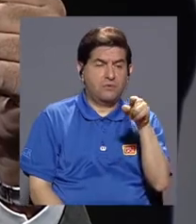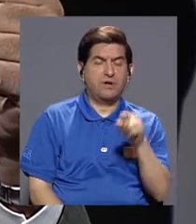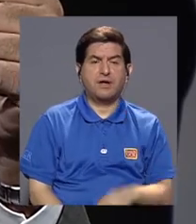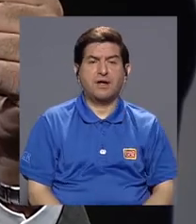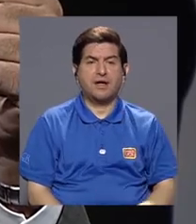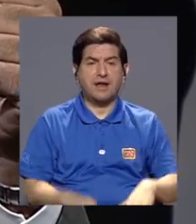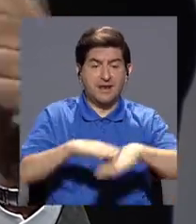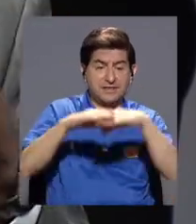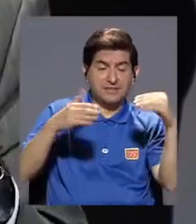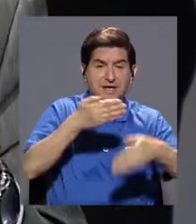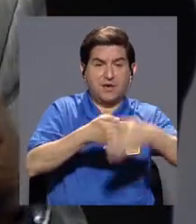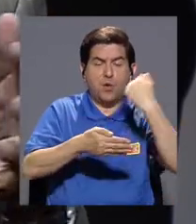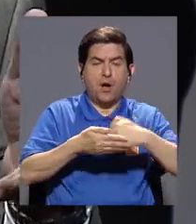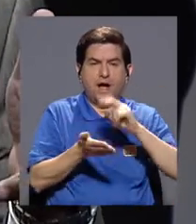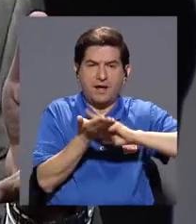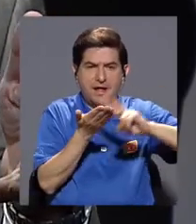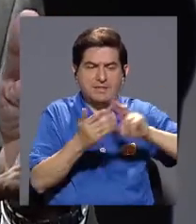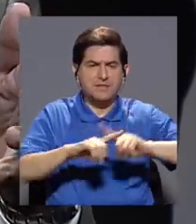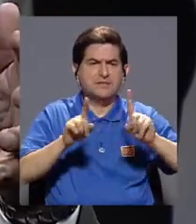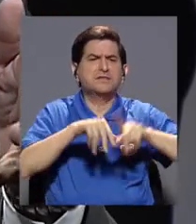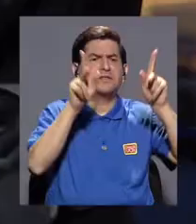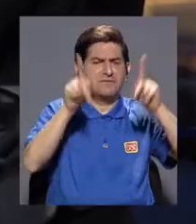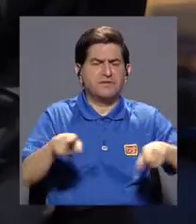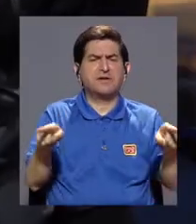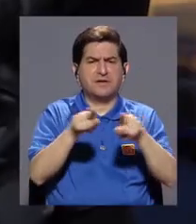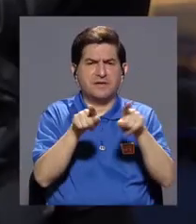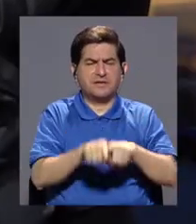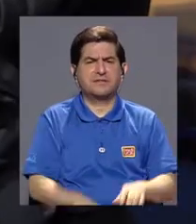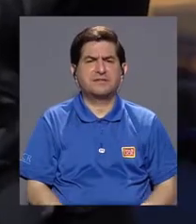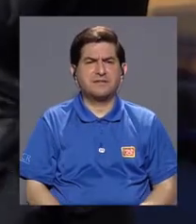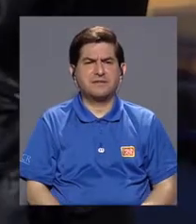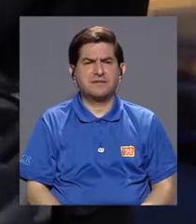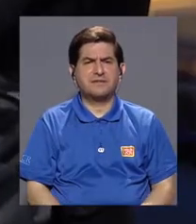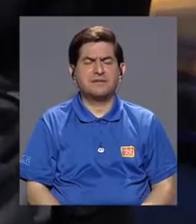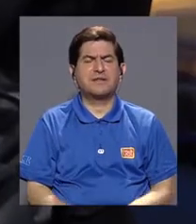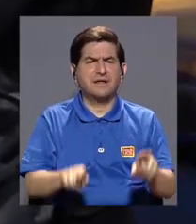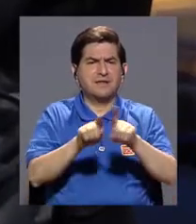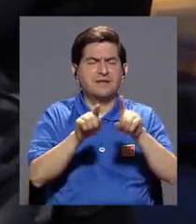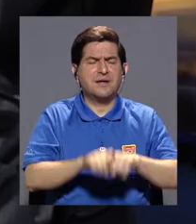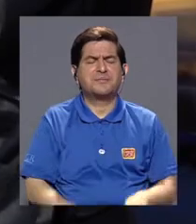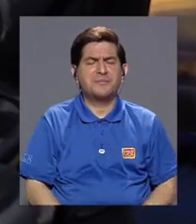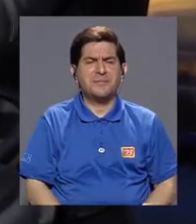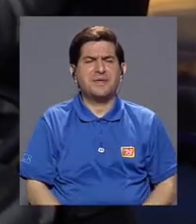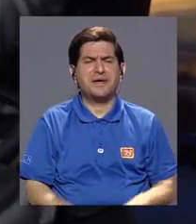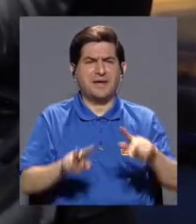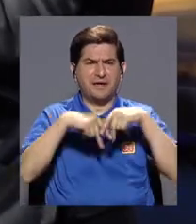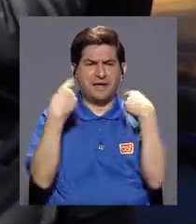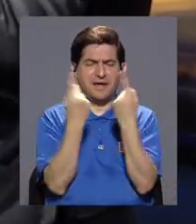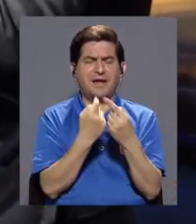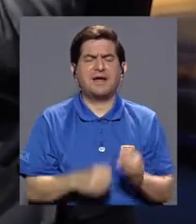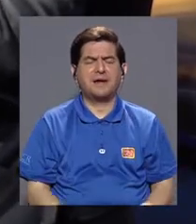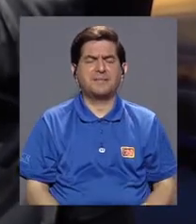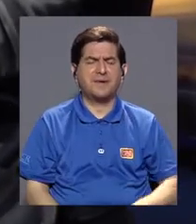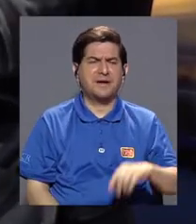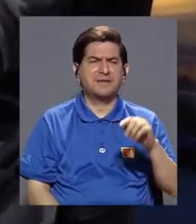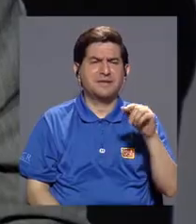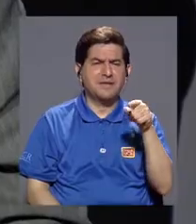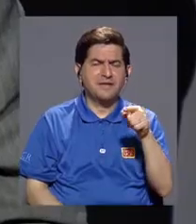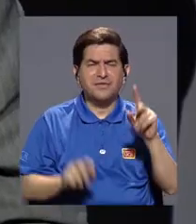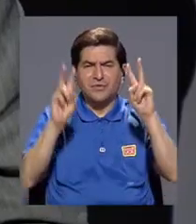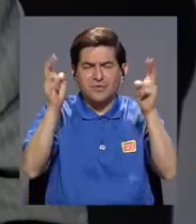de Liberación Nacional, pero habían otros personajes. El Partido de la Hormiga, Óscar Aguilar Bulgarelli. Bueno, estaba don Óscar, en